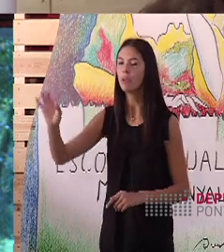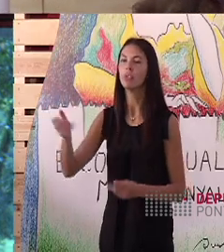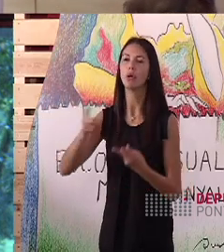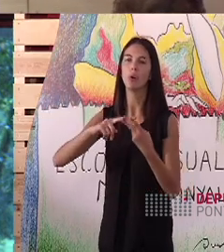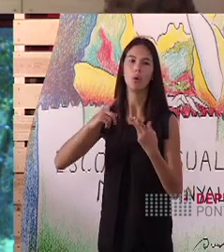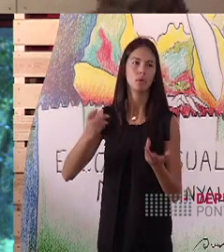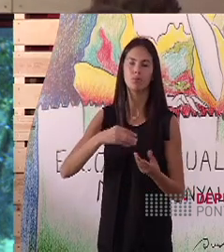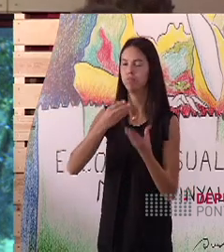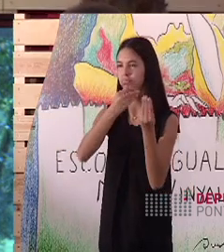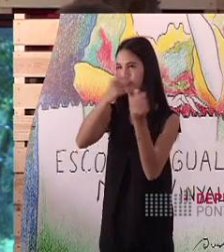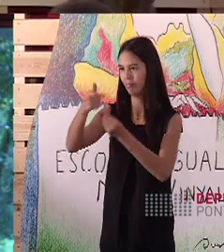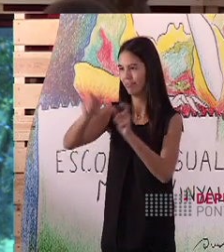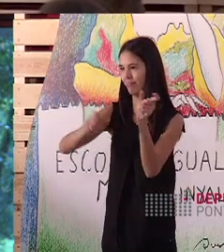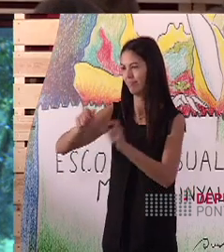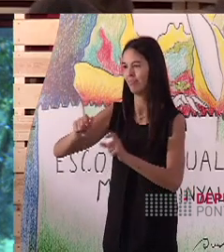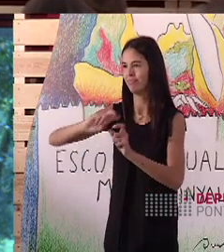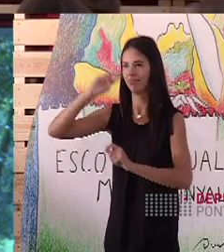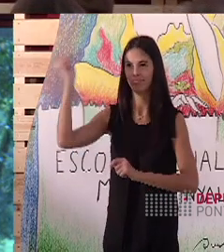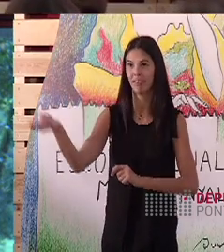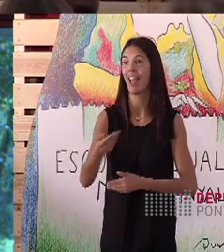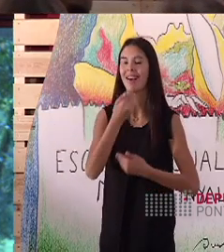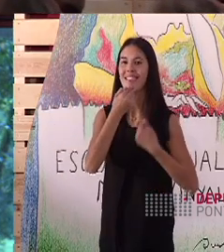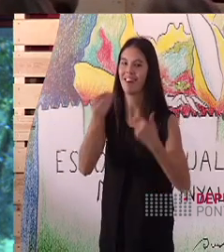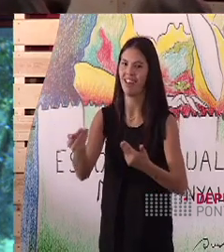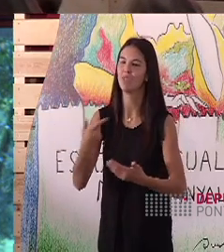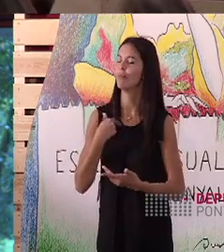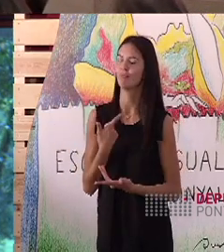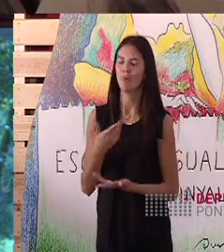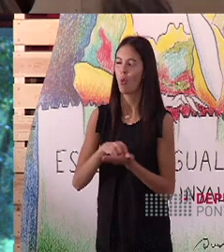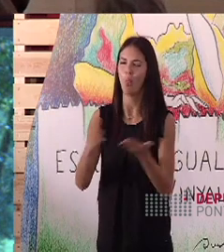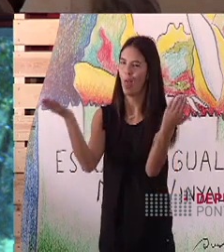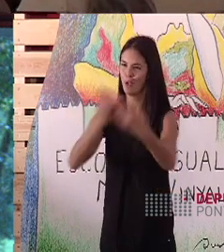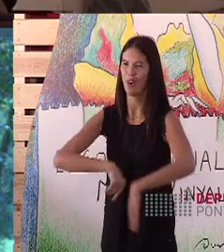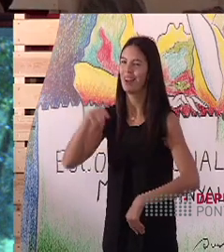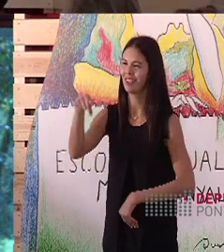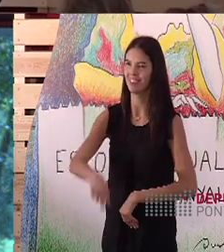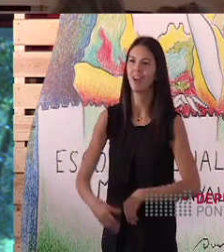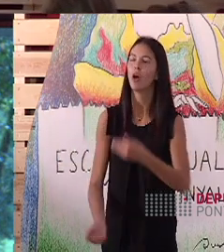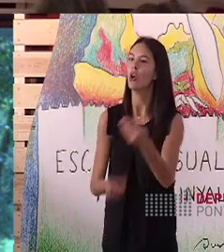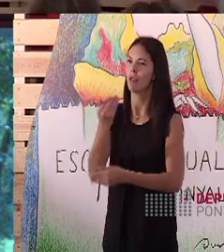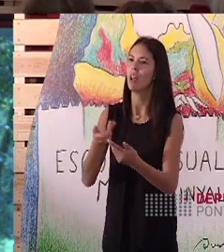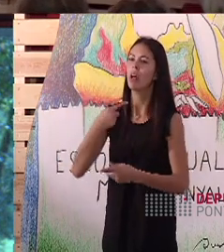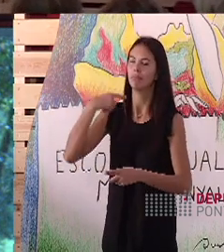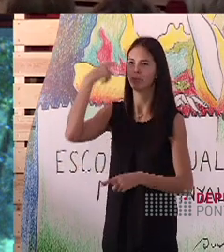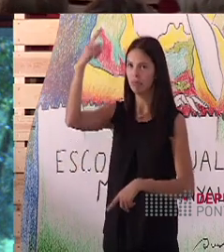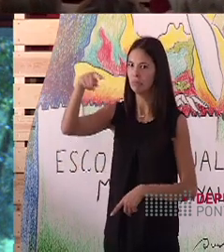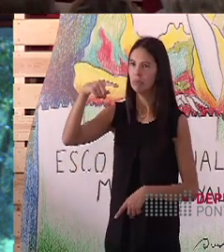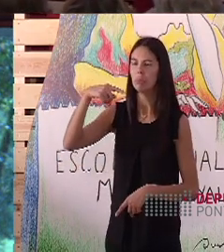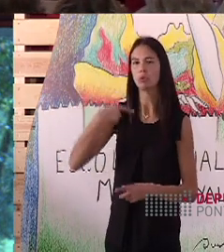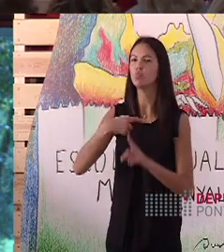Méndez. Sin dúbida, esta vai a ser unha xornada dun gran nivel